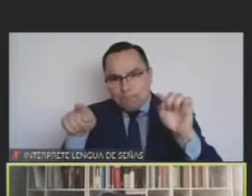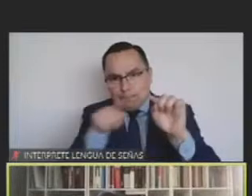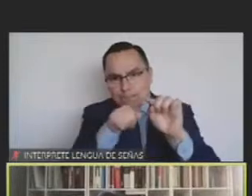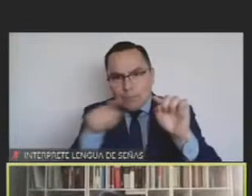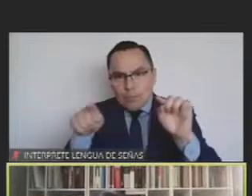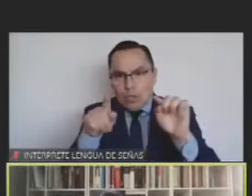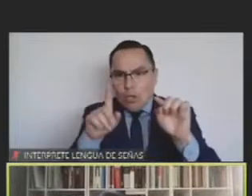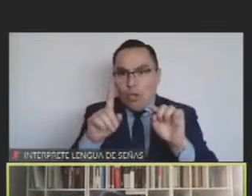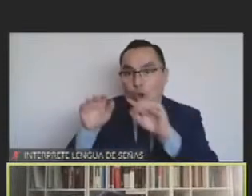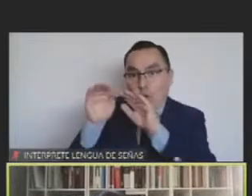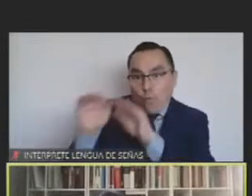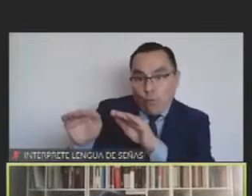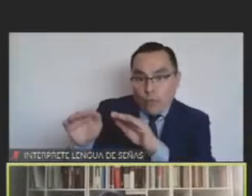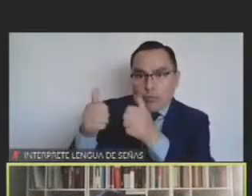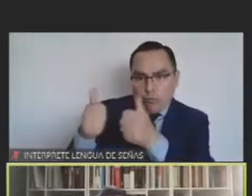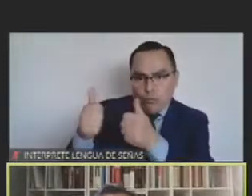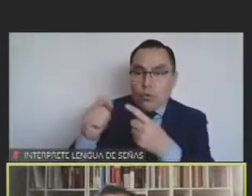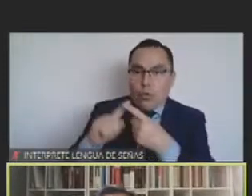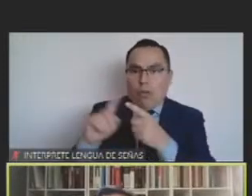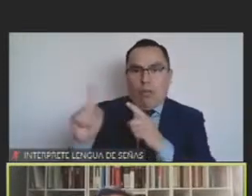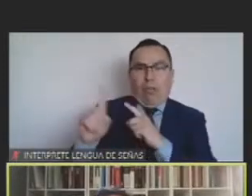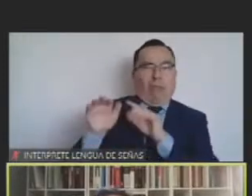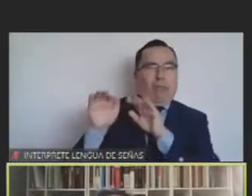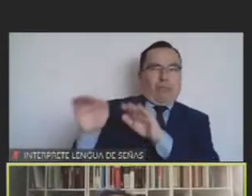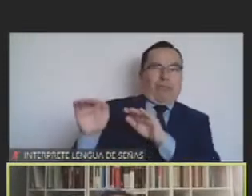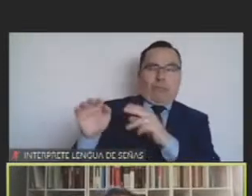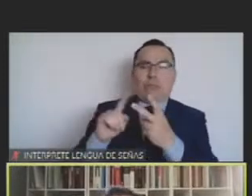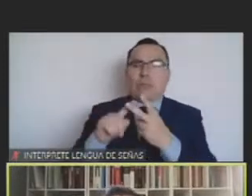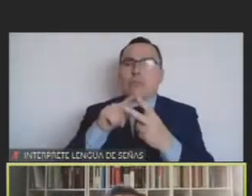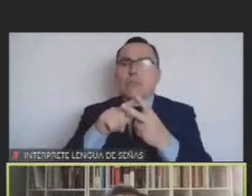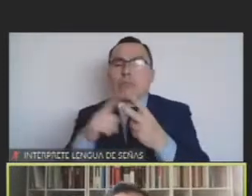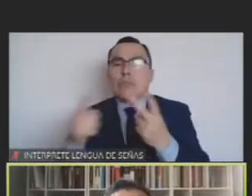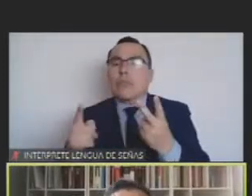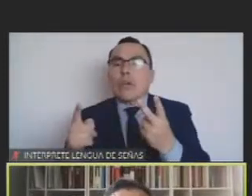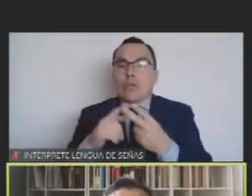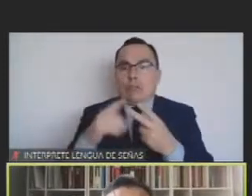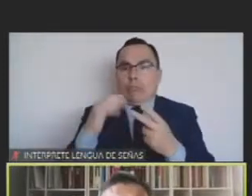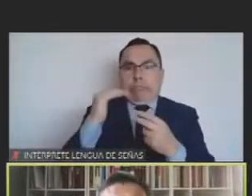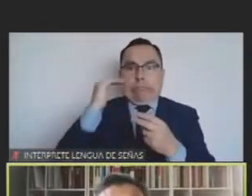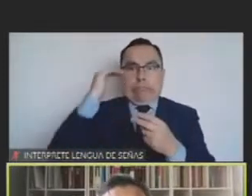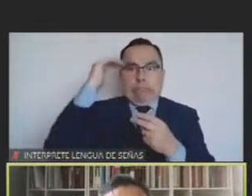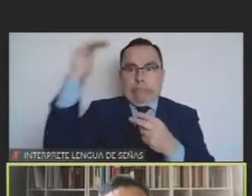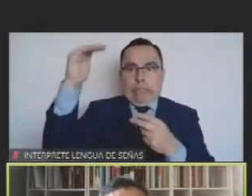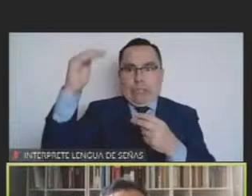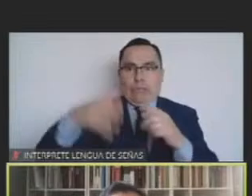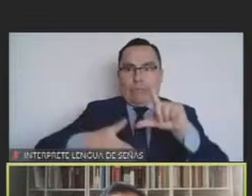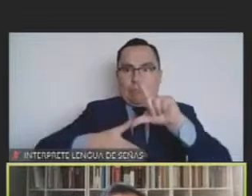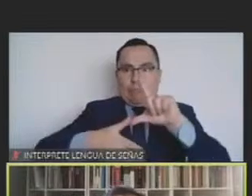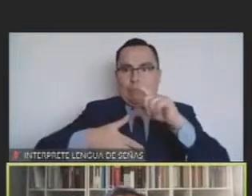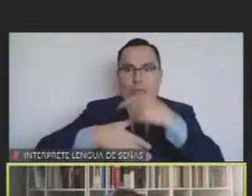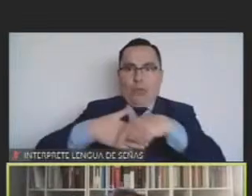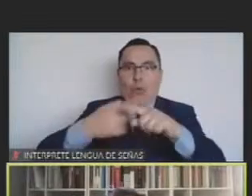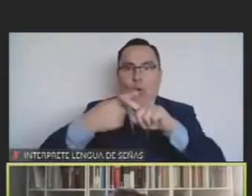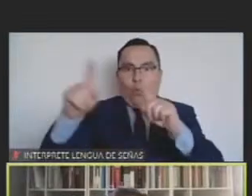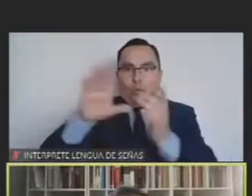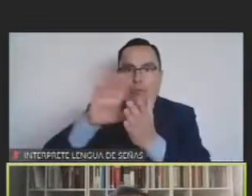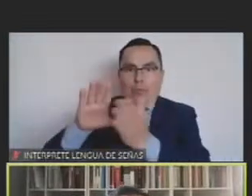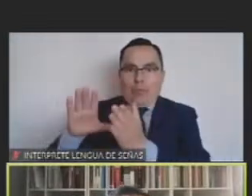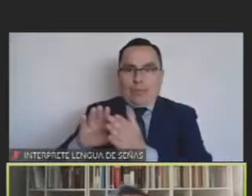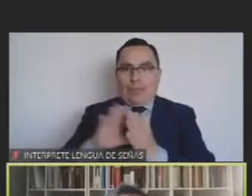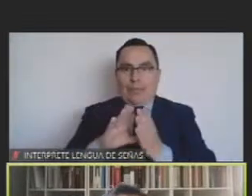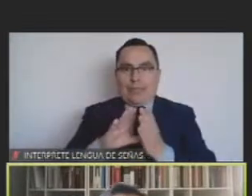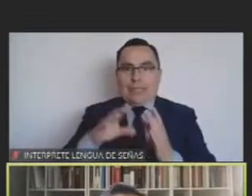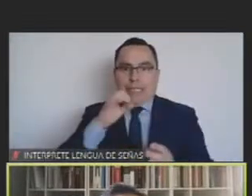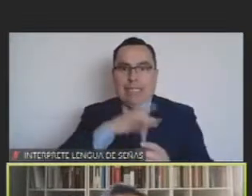confianza en rigor son superiores al del resto de América Latina. Con el promedio de América Latina está en torno